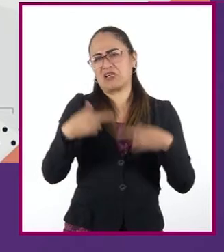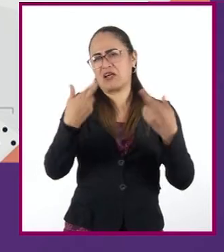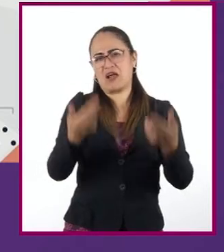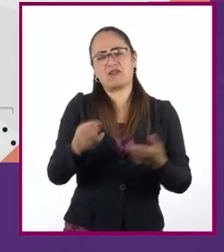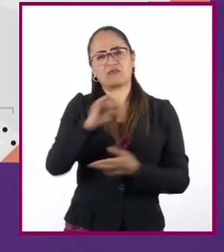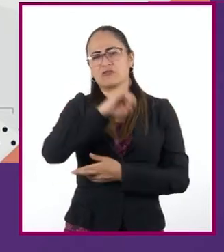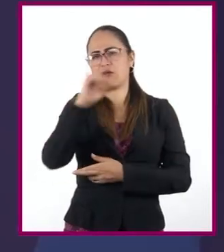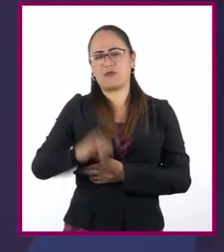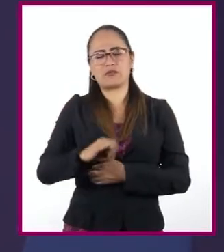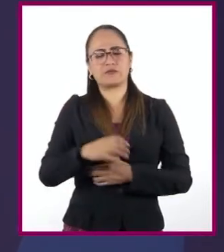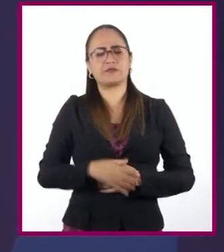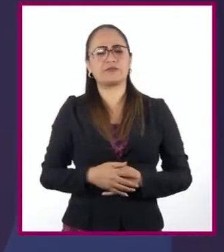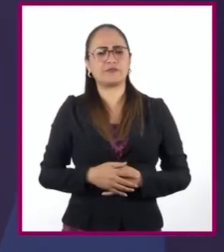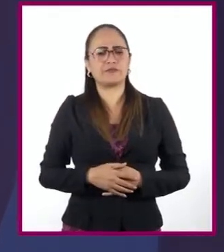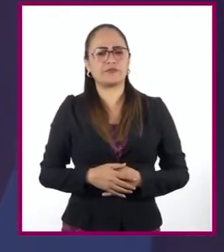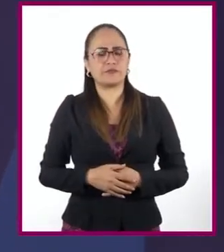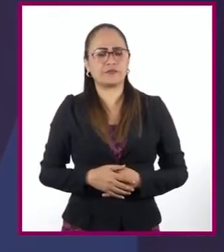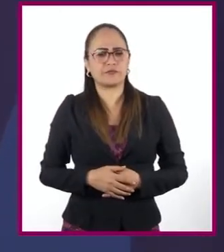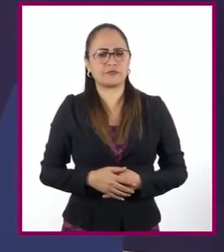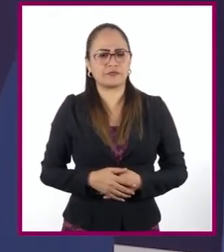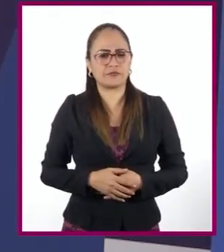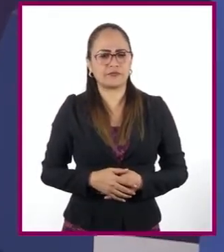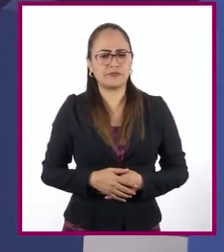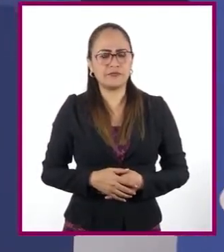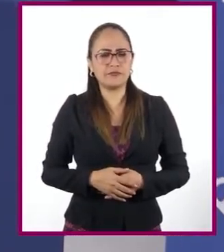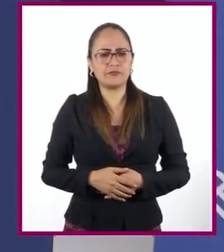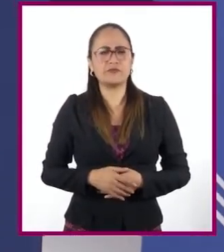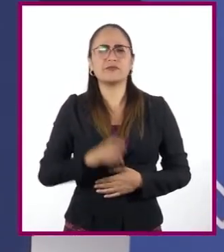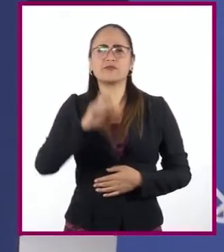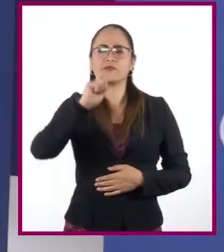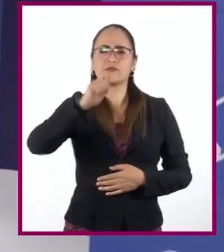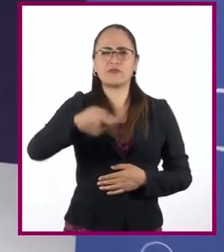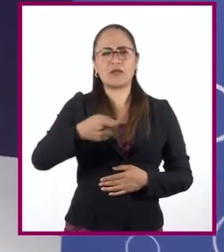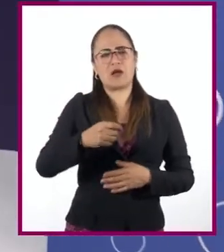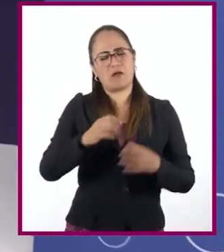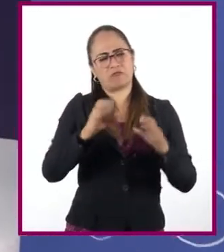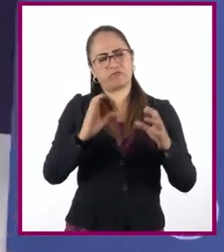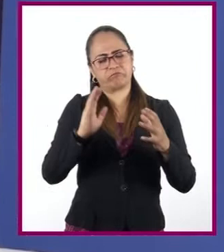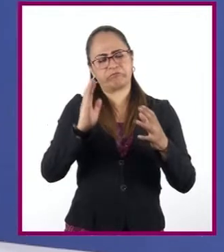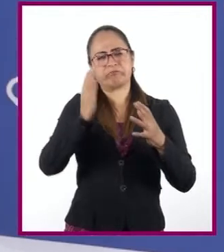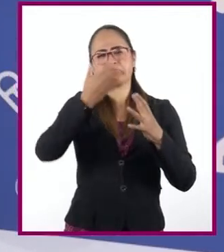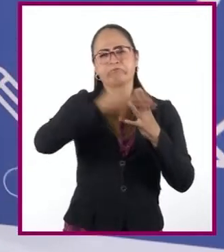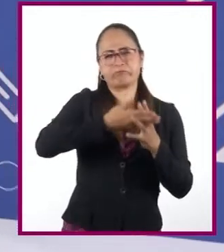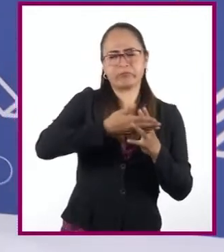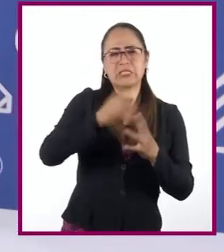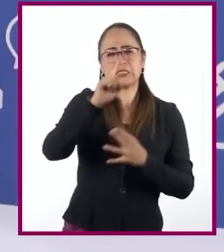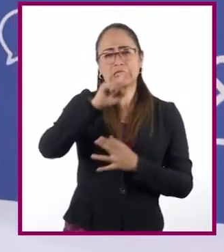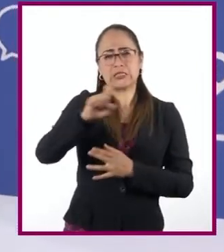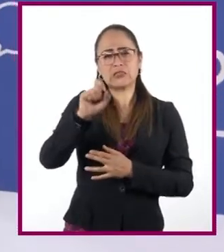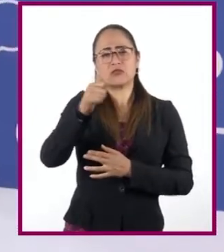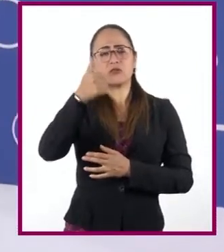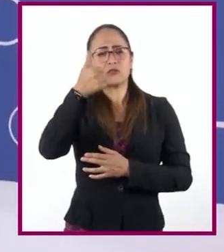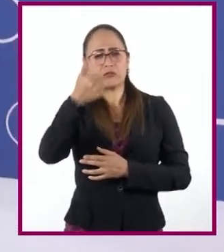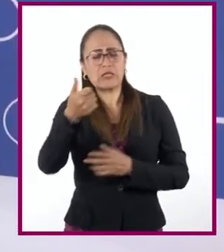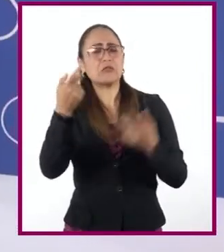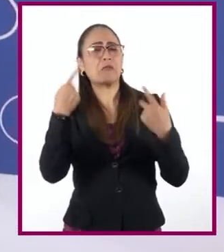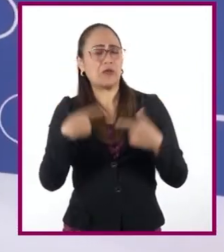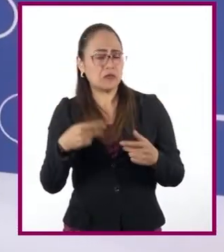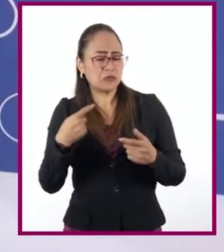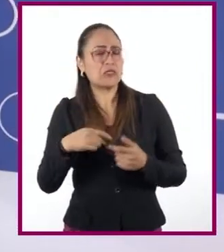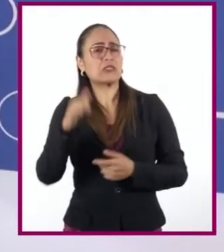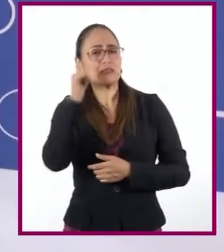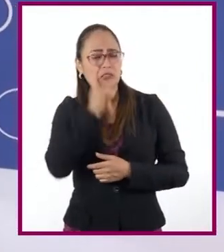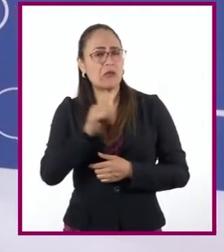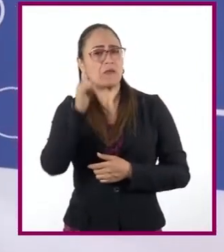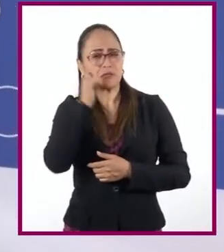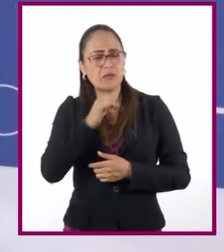Día del Niño. Esto quiere decir que un poco más de la mitad de los 106 encuestados siempre festeja o